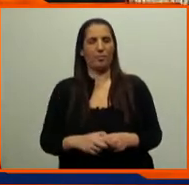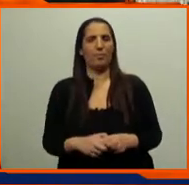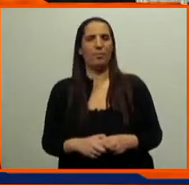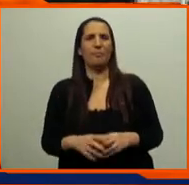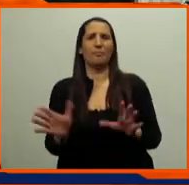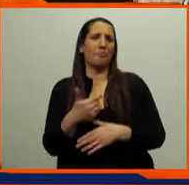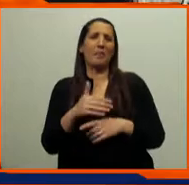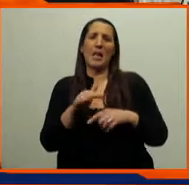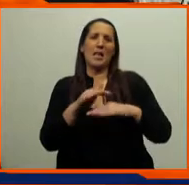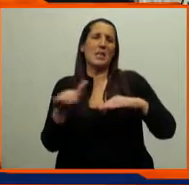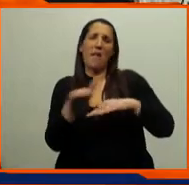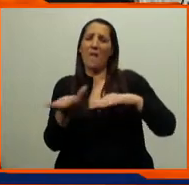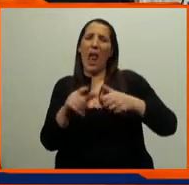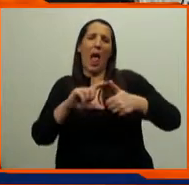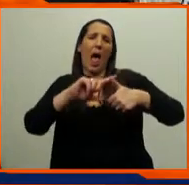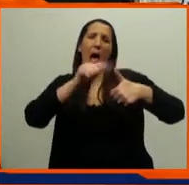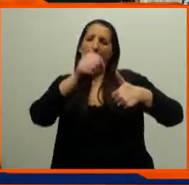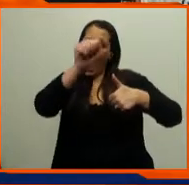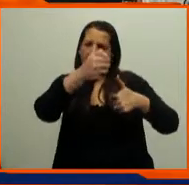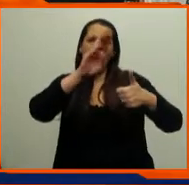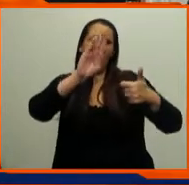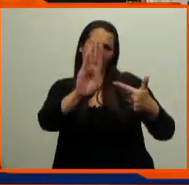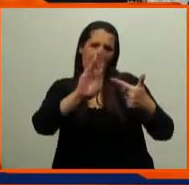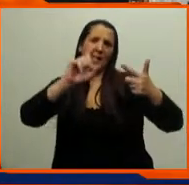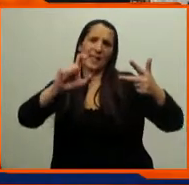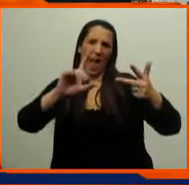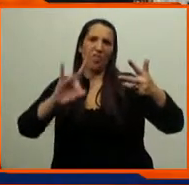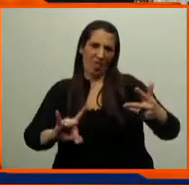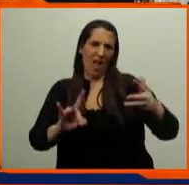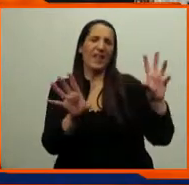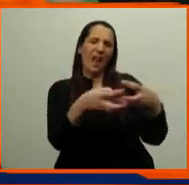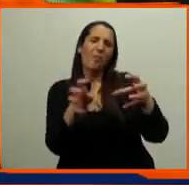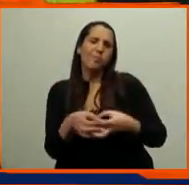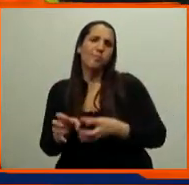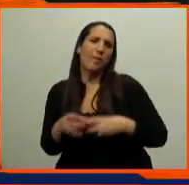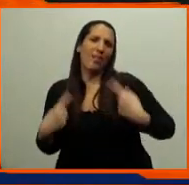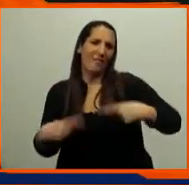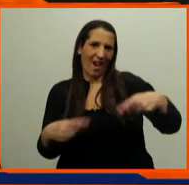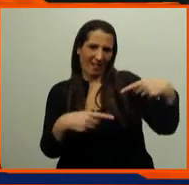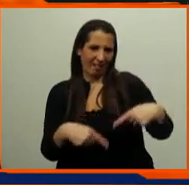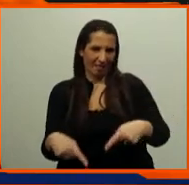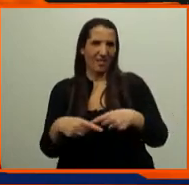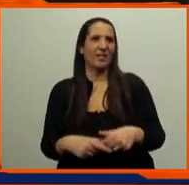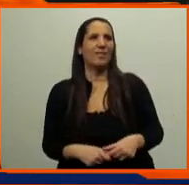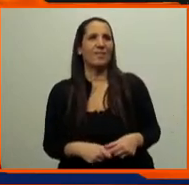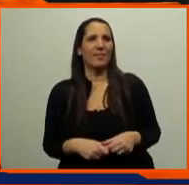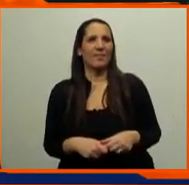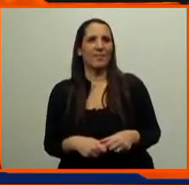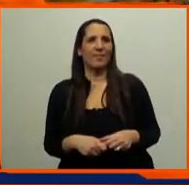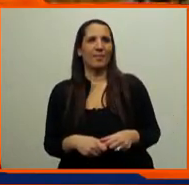de todos los niveles, A, B, C y D, y categorías y dos selectivos de mayores.